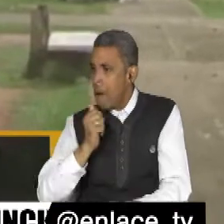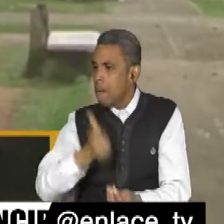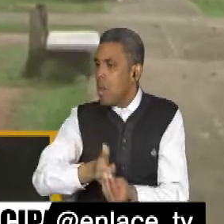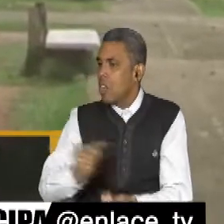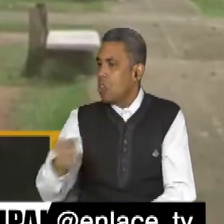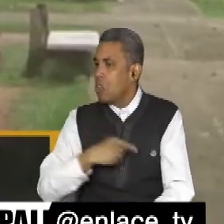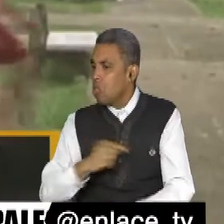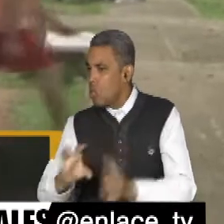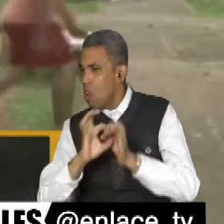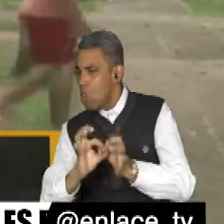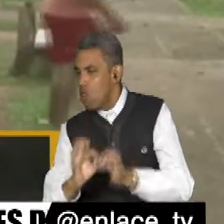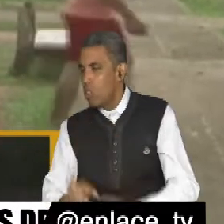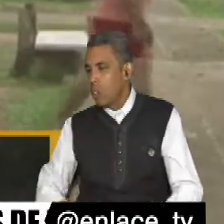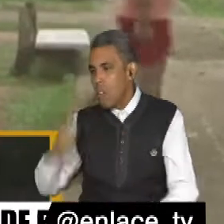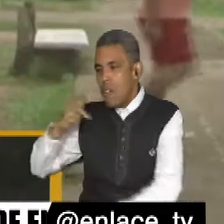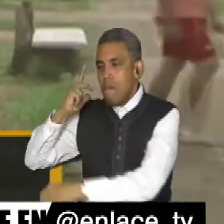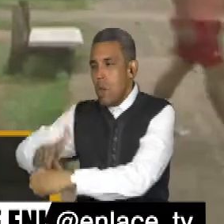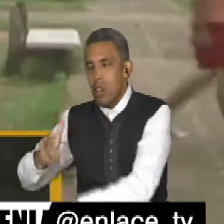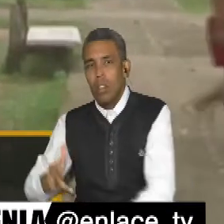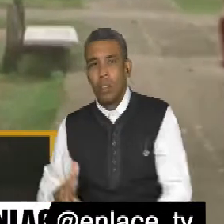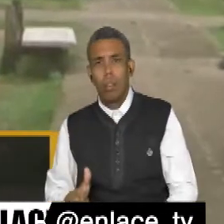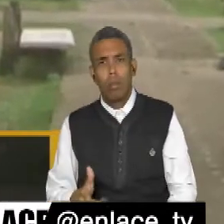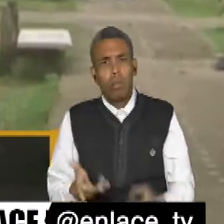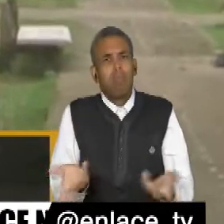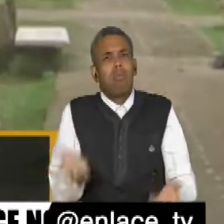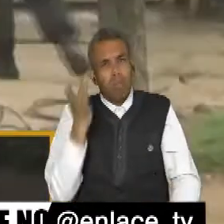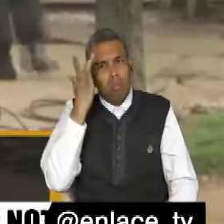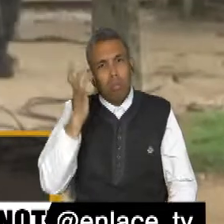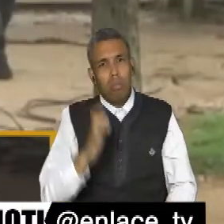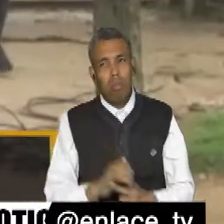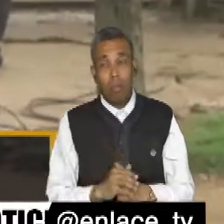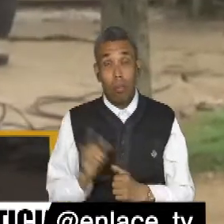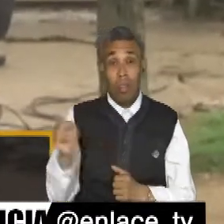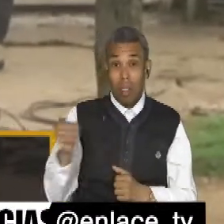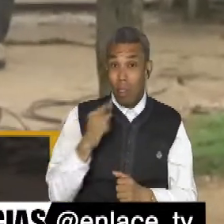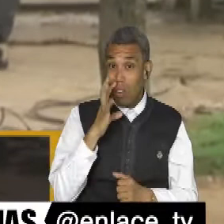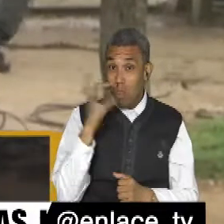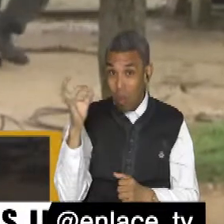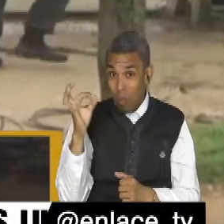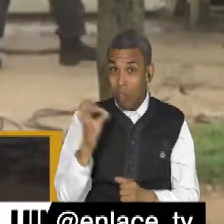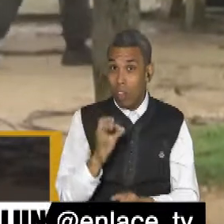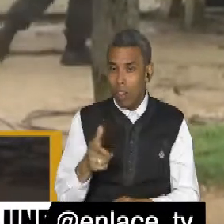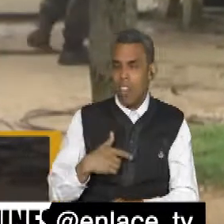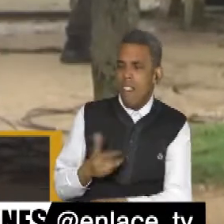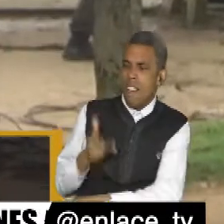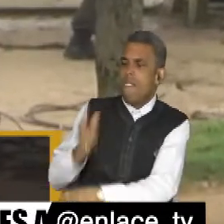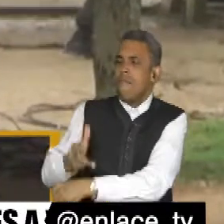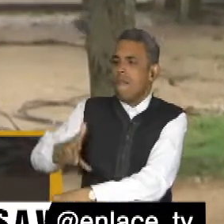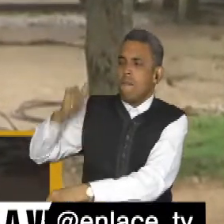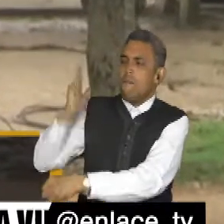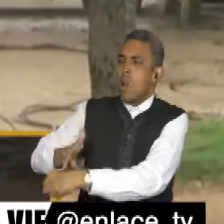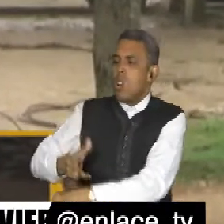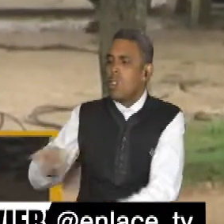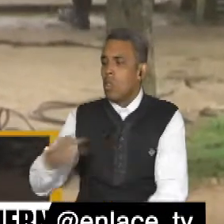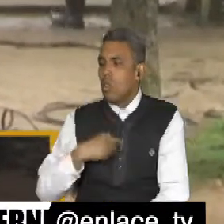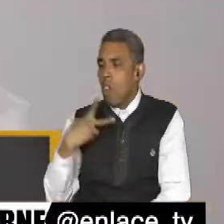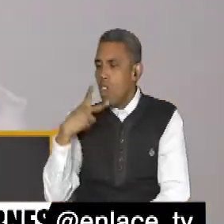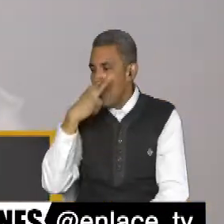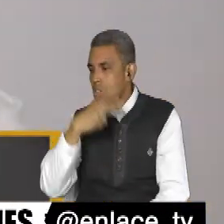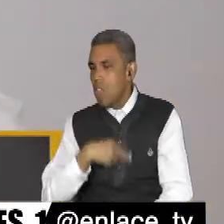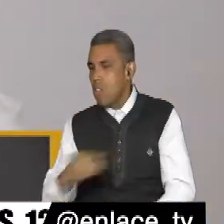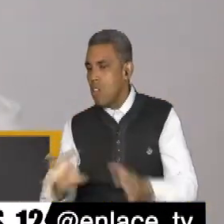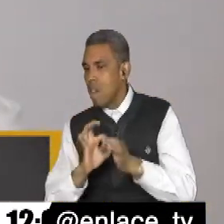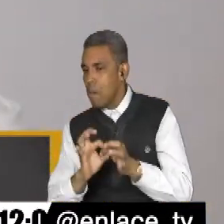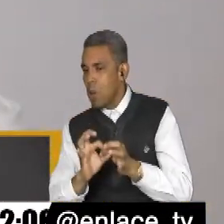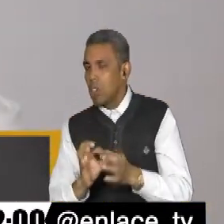Pablo se agudiza con el paso de los días. Los pobladores, según Iván, están siendo señalados de colaboradores de las autodefensas gaitanistas de Colombia.